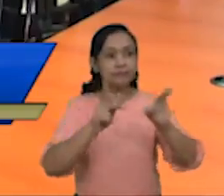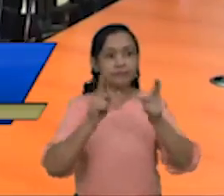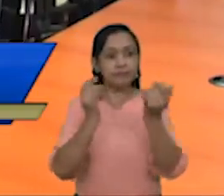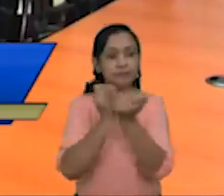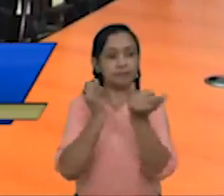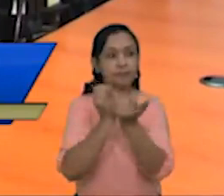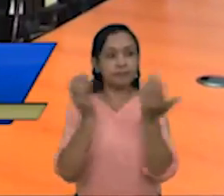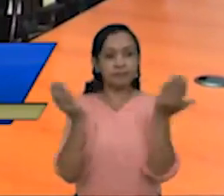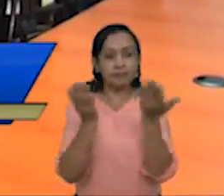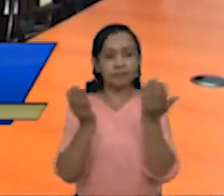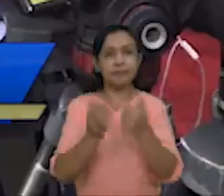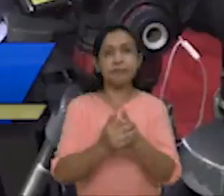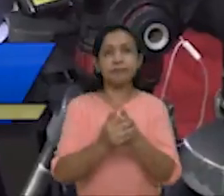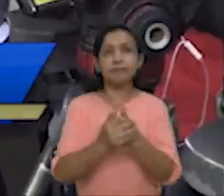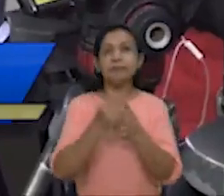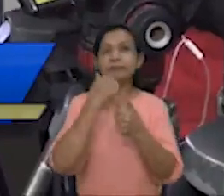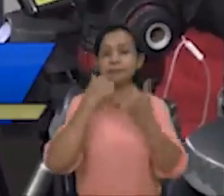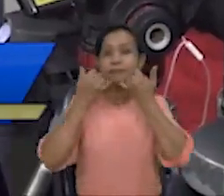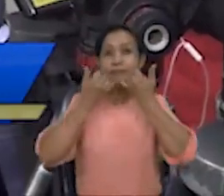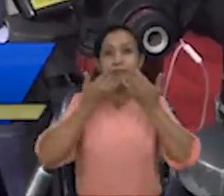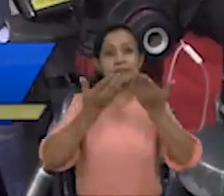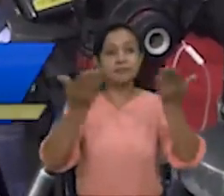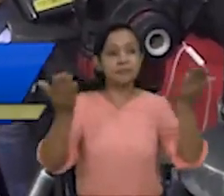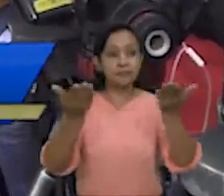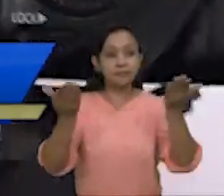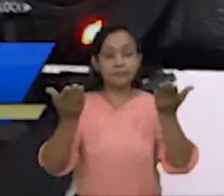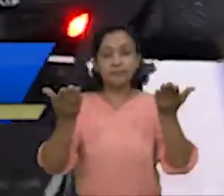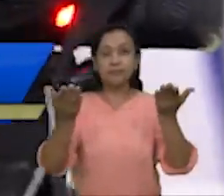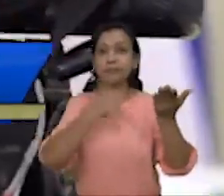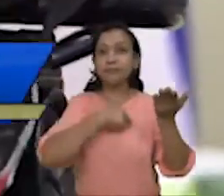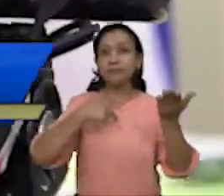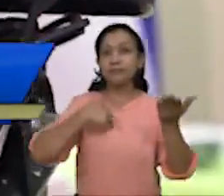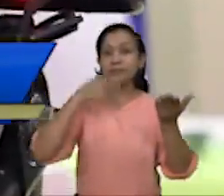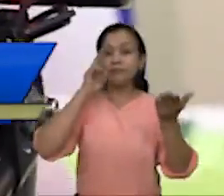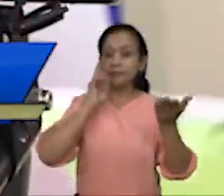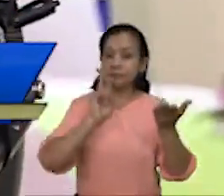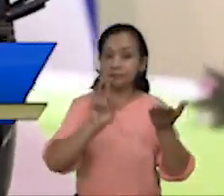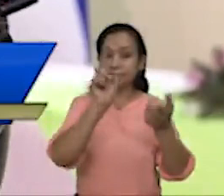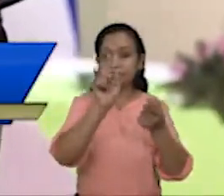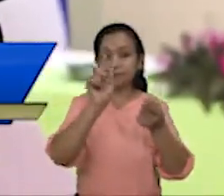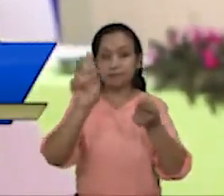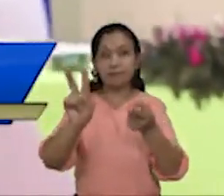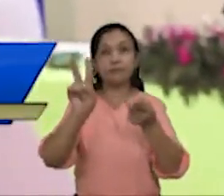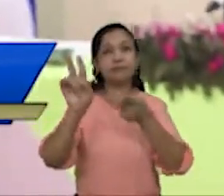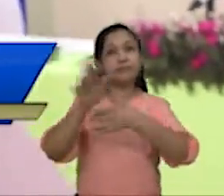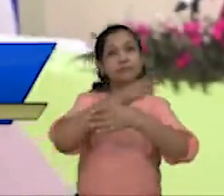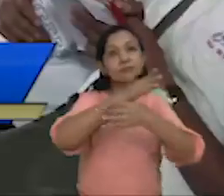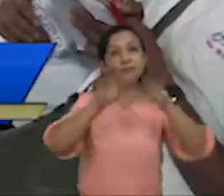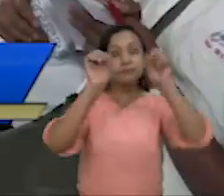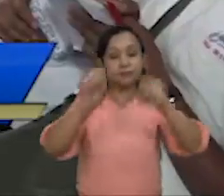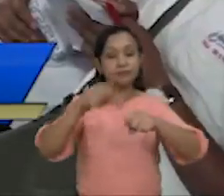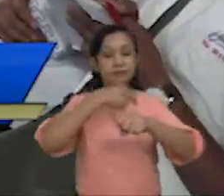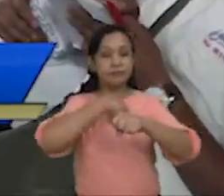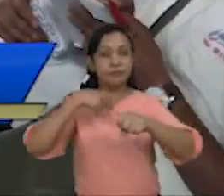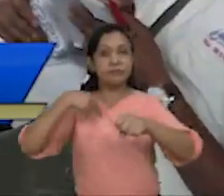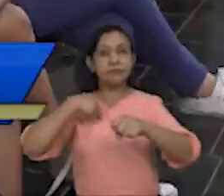guerra mediática de desinformaciones y vemos que a través de esta, de estos medios y estos comunicadores se ha logrado despejar toda